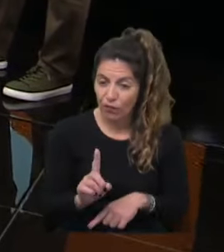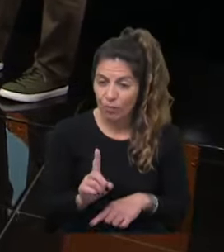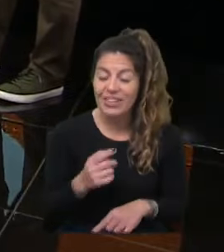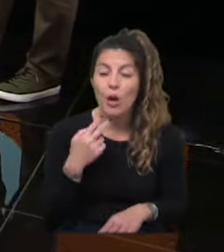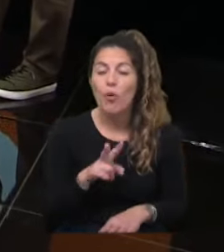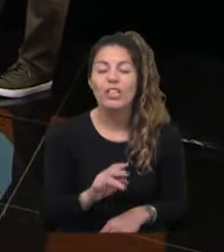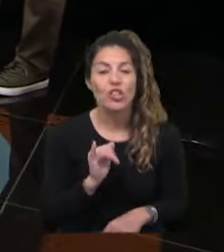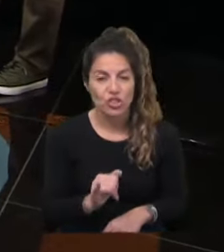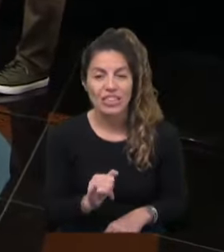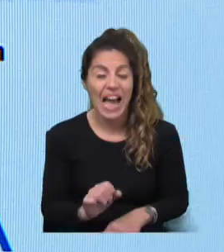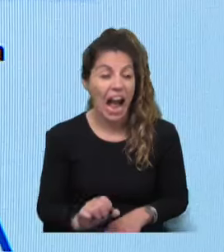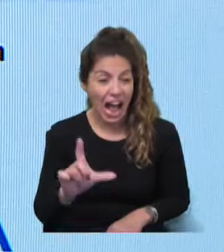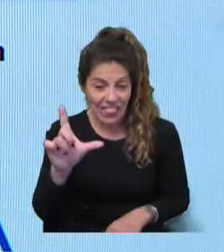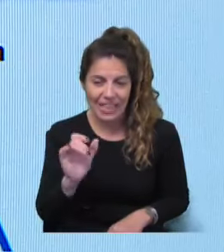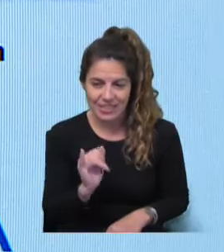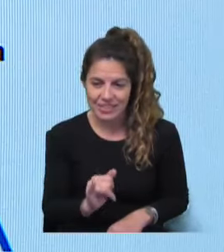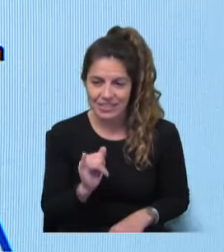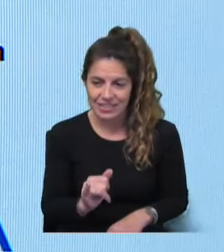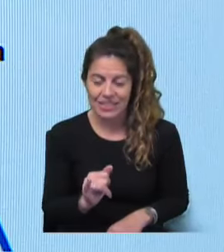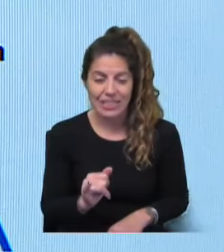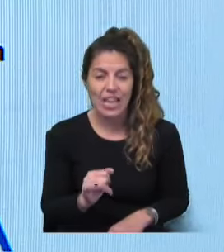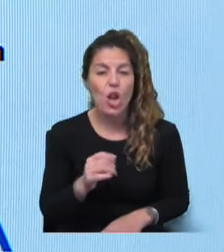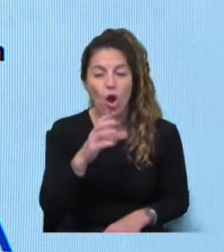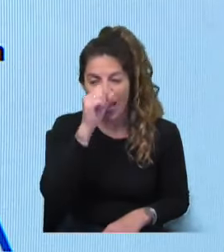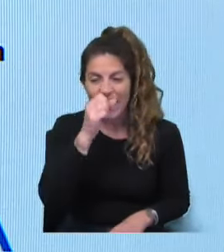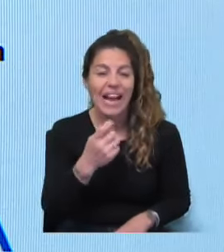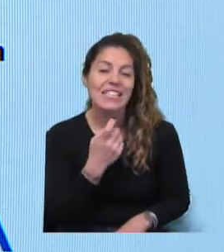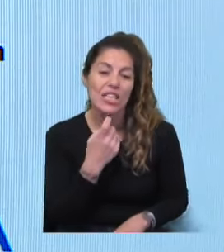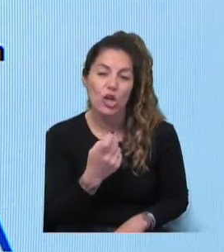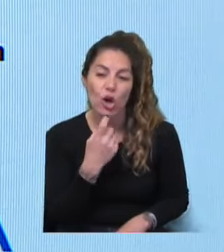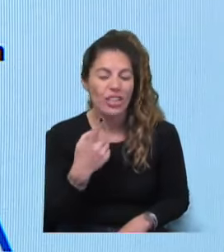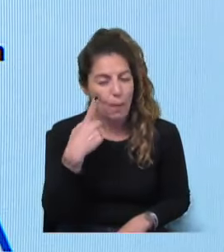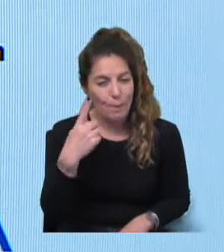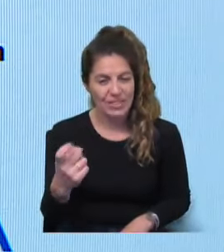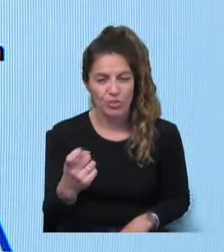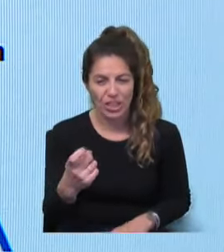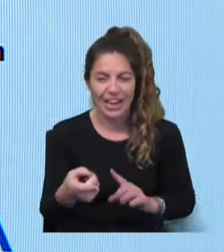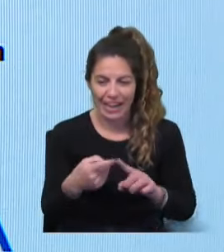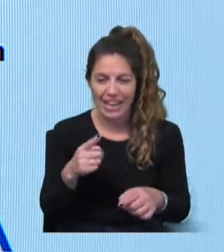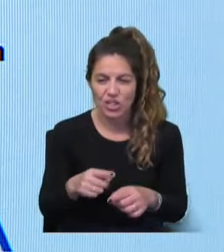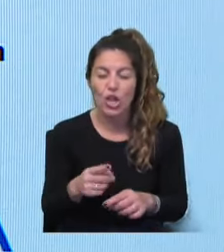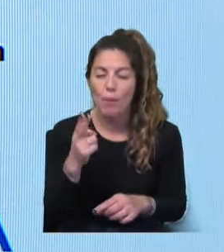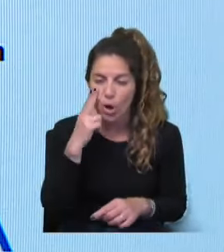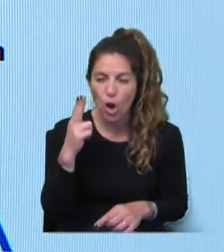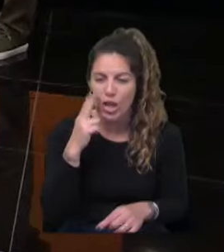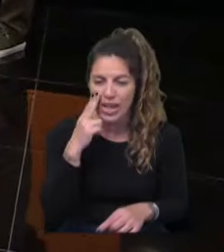viendo entonces que son altas estos naranjas y estos rojos, estas percepciones entonces de problemas, digamos, en este sentido,